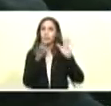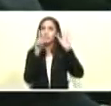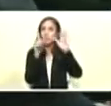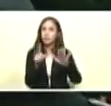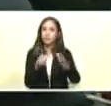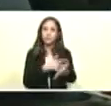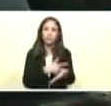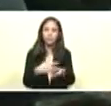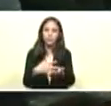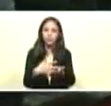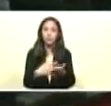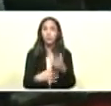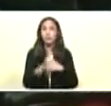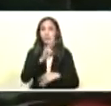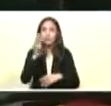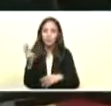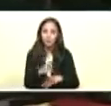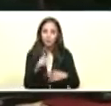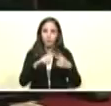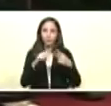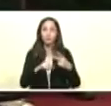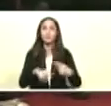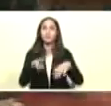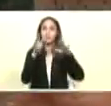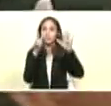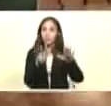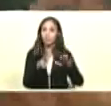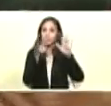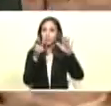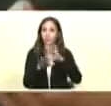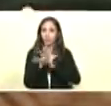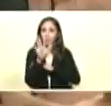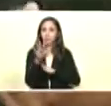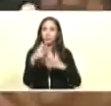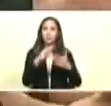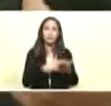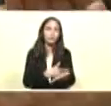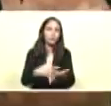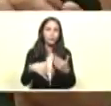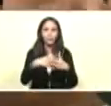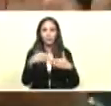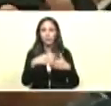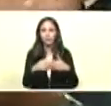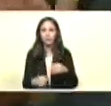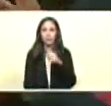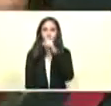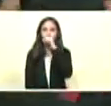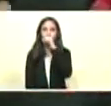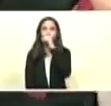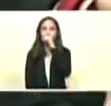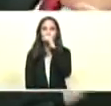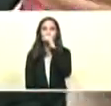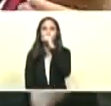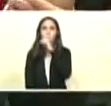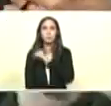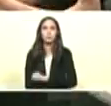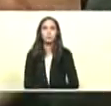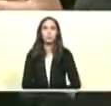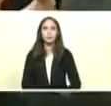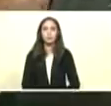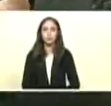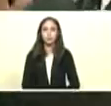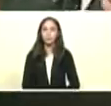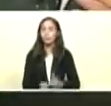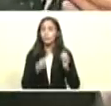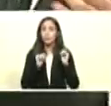735 millones de dólares, ya los tenemos en nuestras manos, en Petro, arrancamos